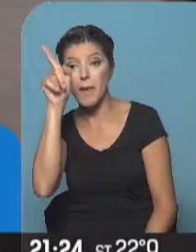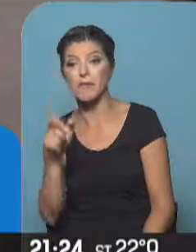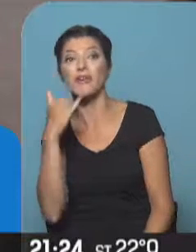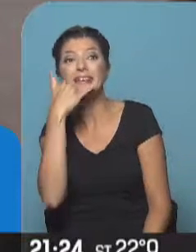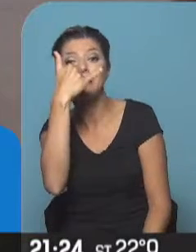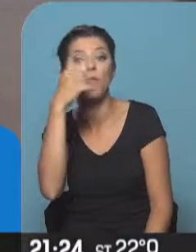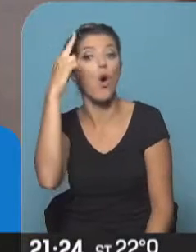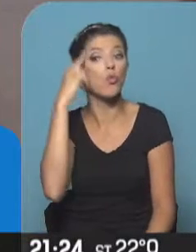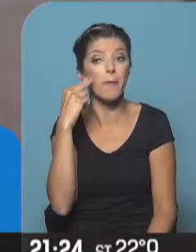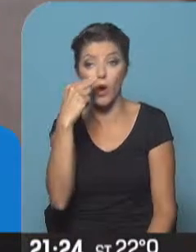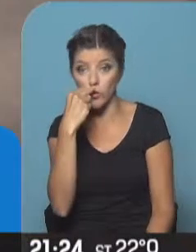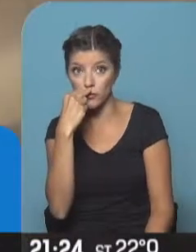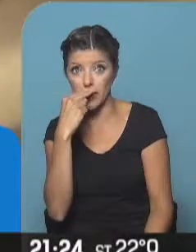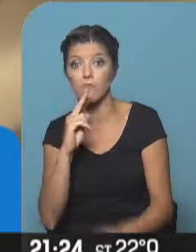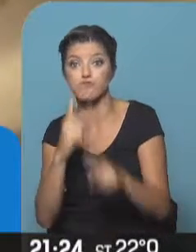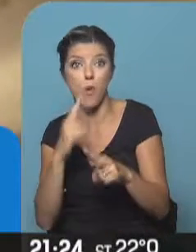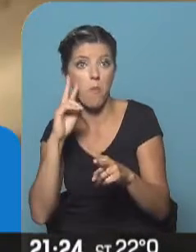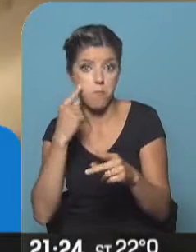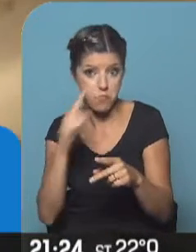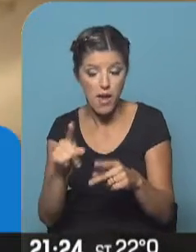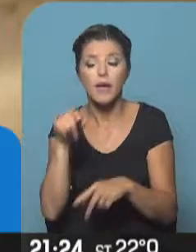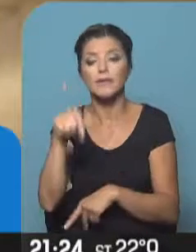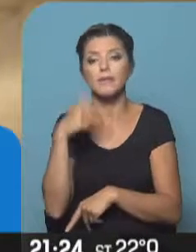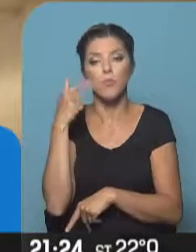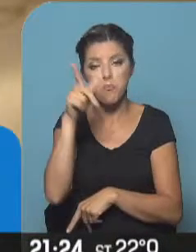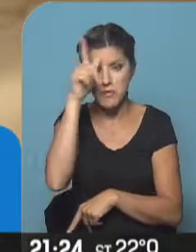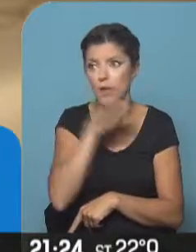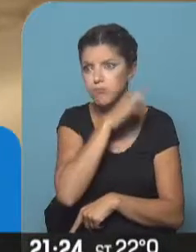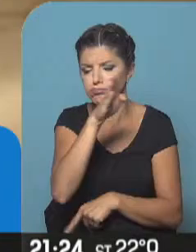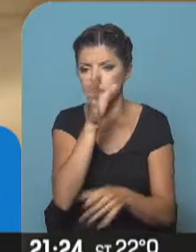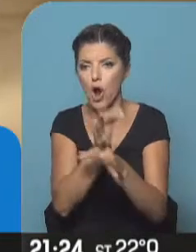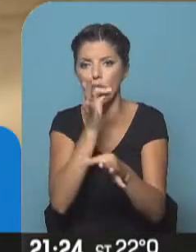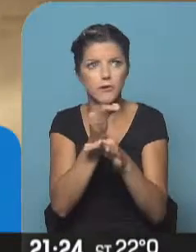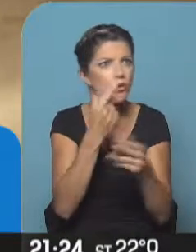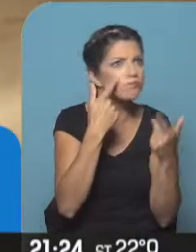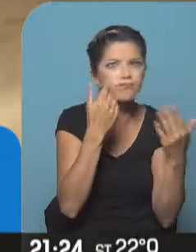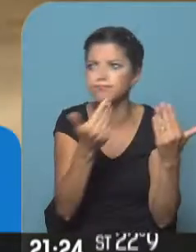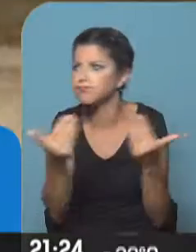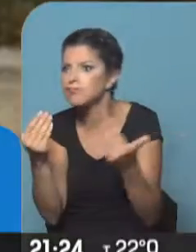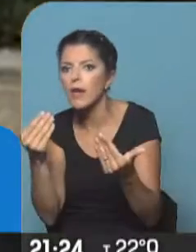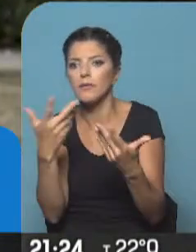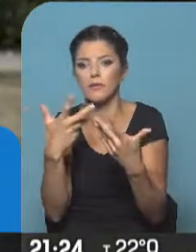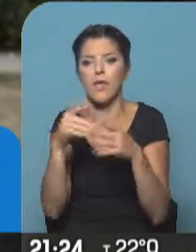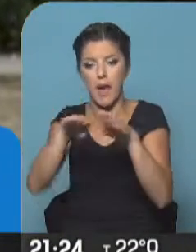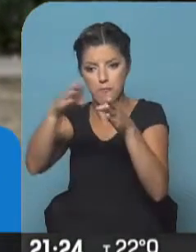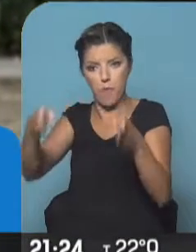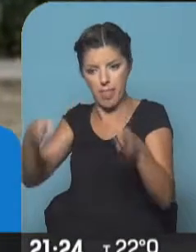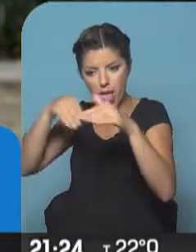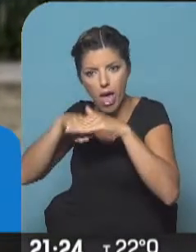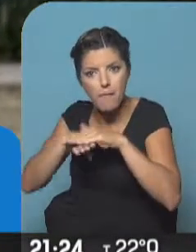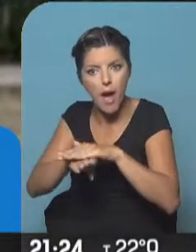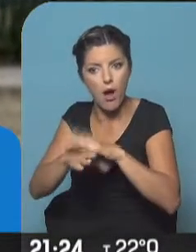911 tras la inspección en todas las aulas del lugar los especialistas se encontraron el explosivo bajo uno de los pupitres